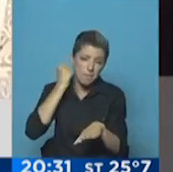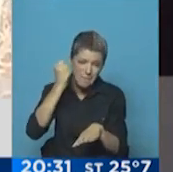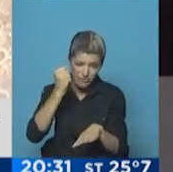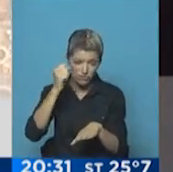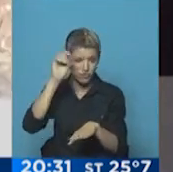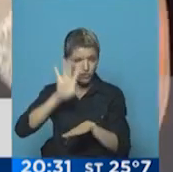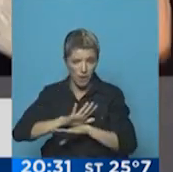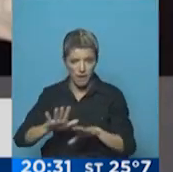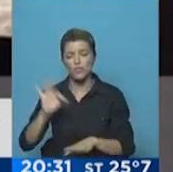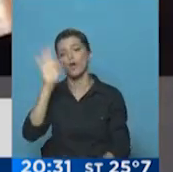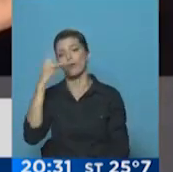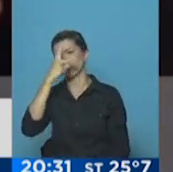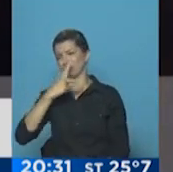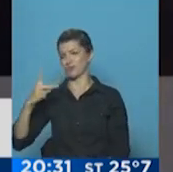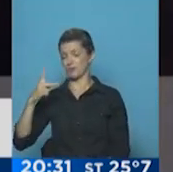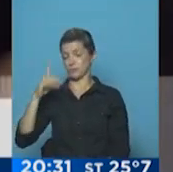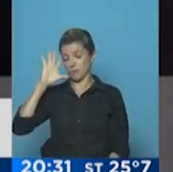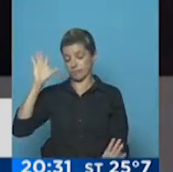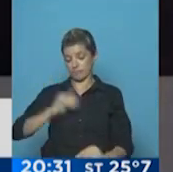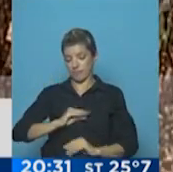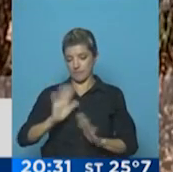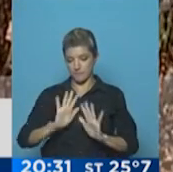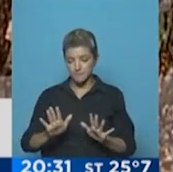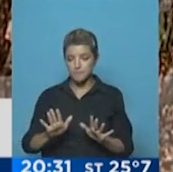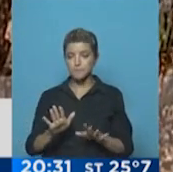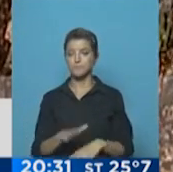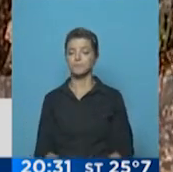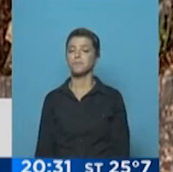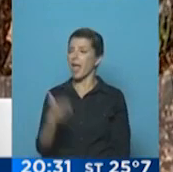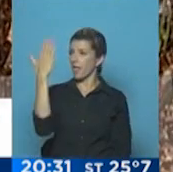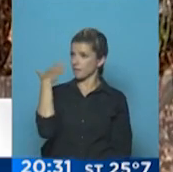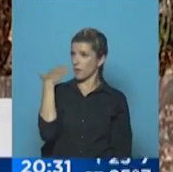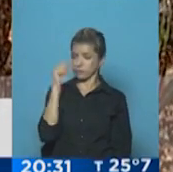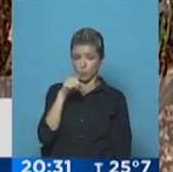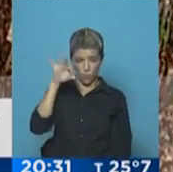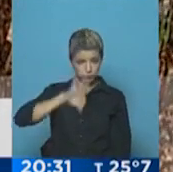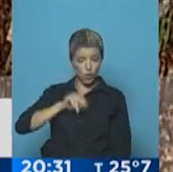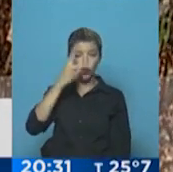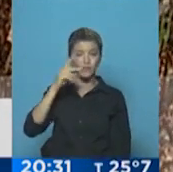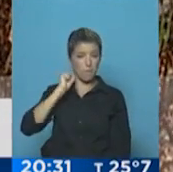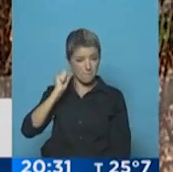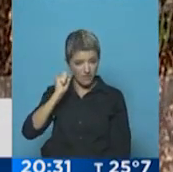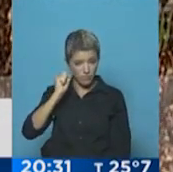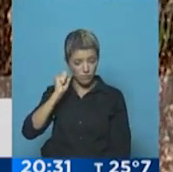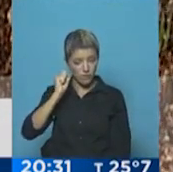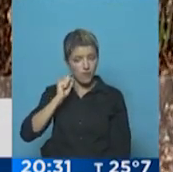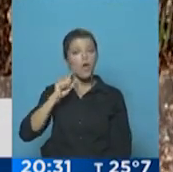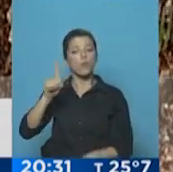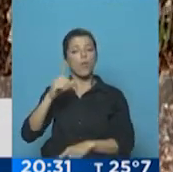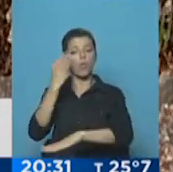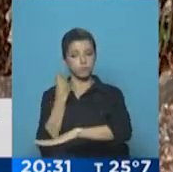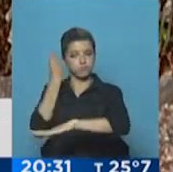pesos o 200, ya ni me acuerdo, cuando Néstor se hizo cargo del